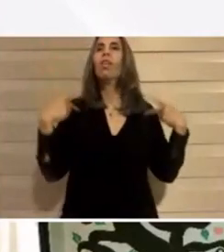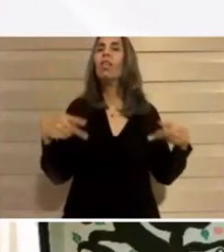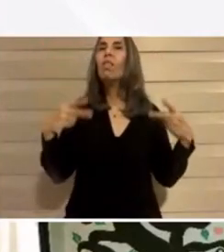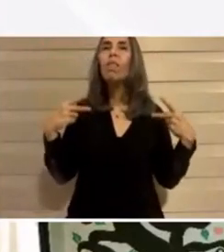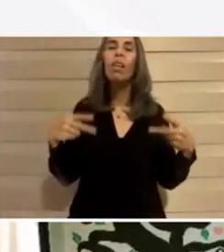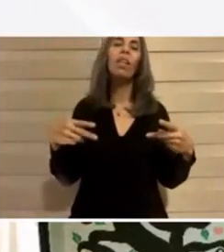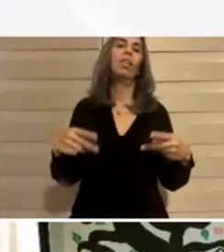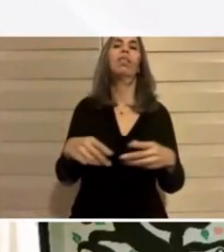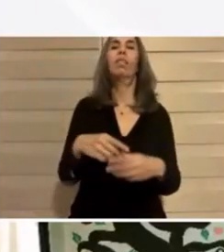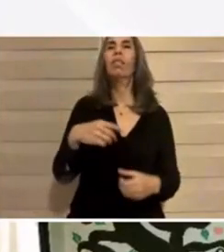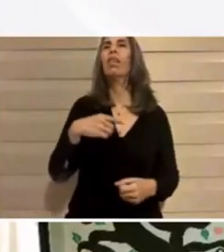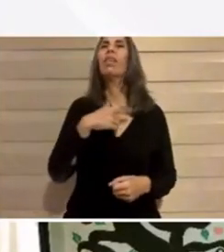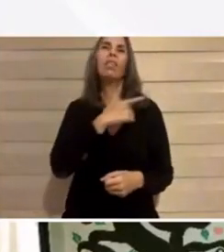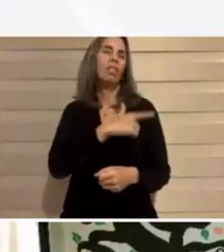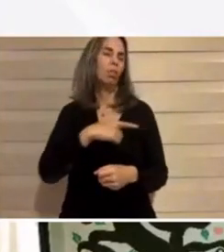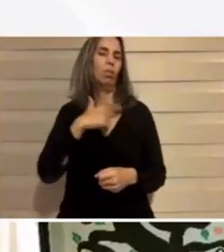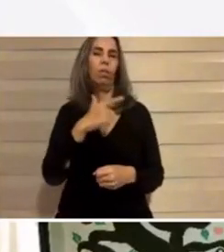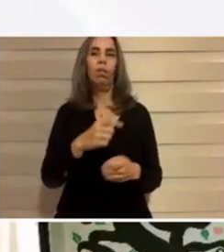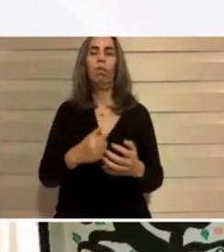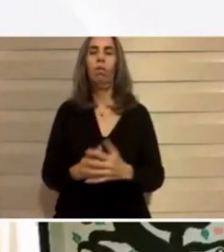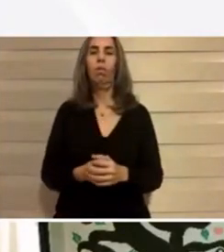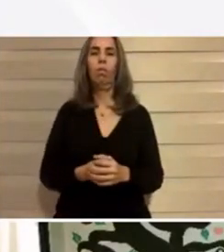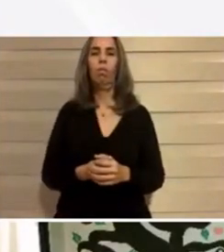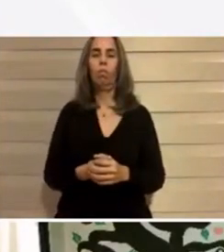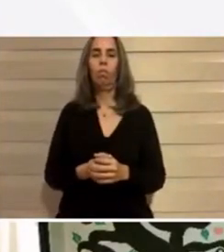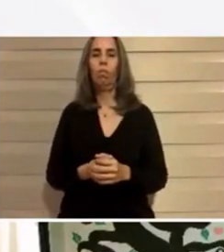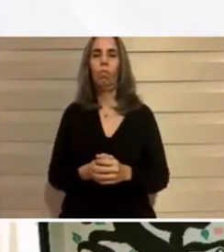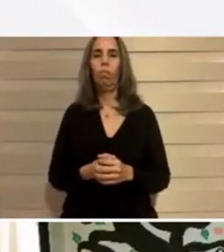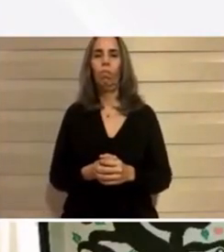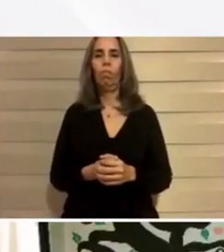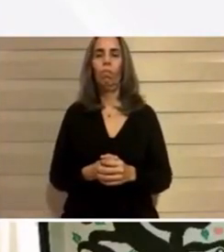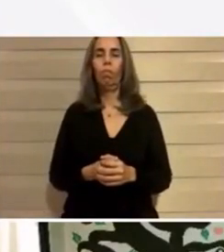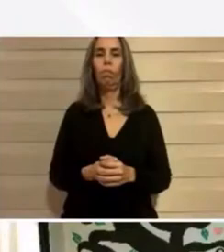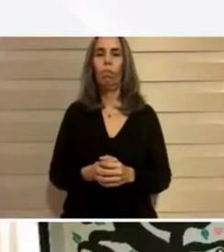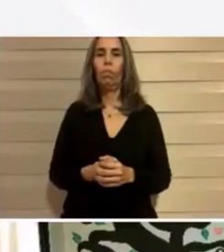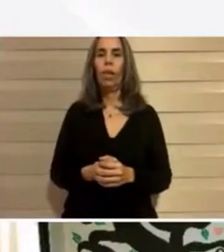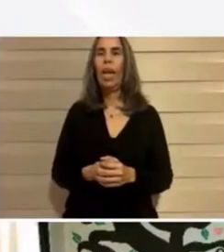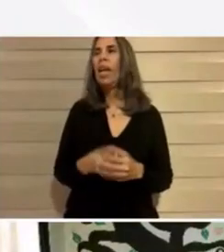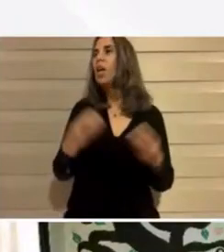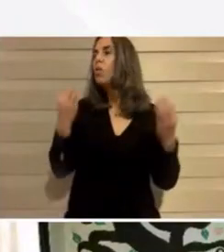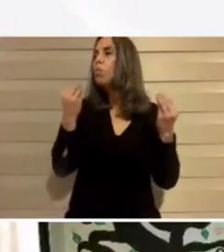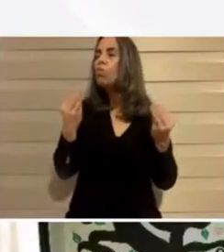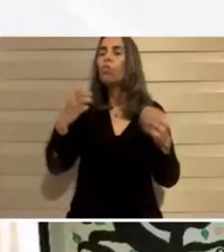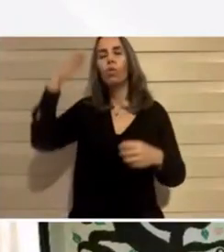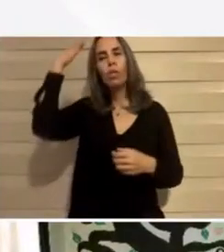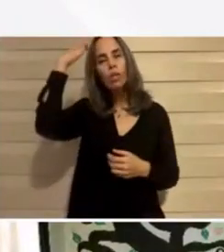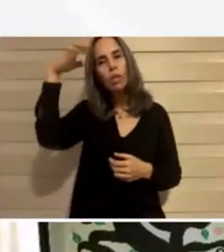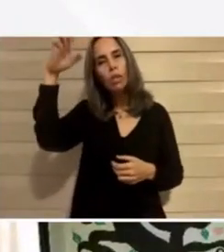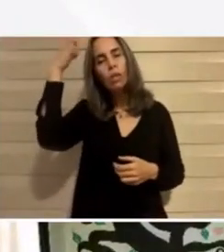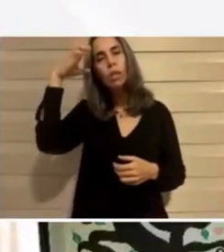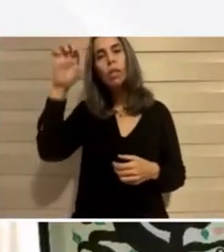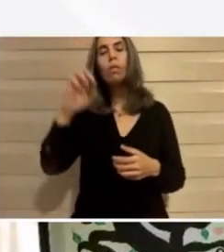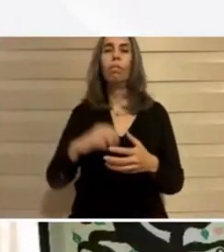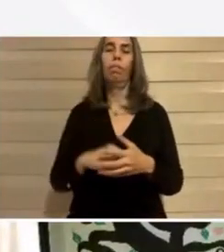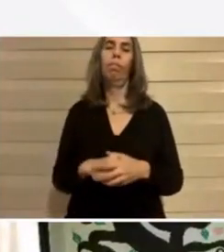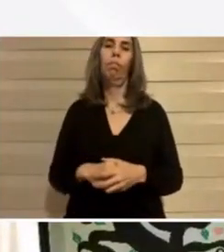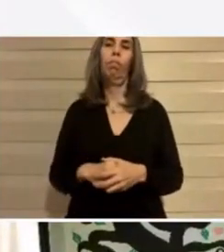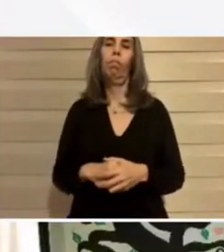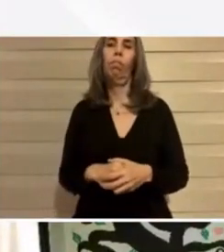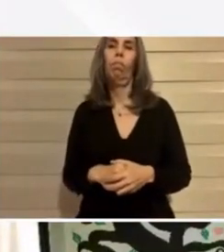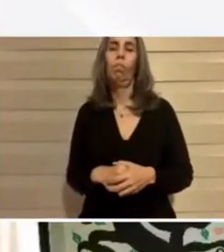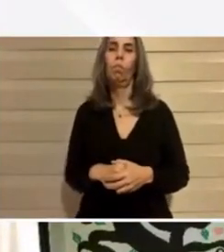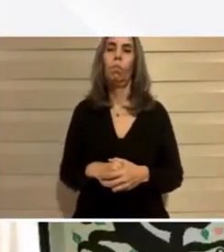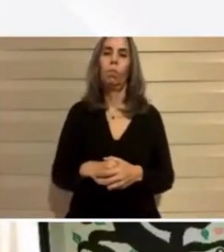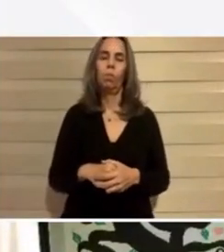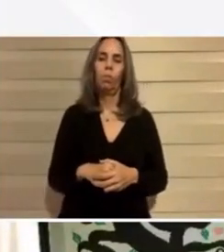todo tipo de acervo, con todo tipo de experiencia. La relación de tú, América, entrando